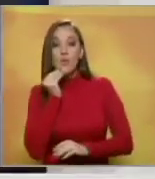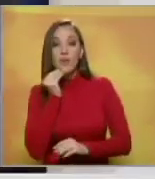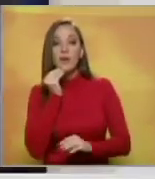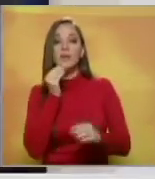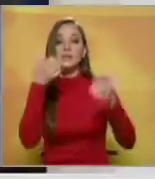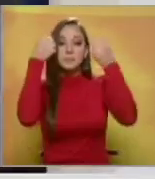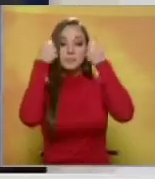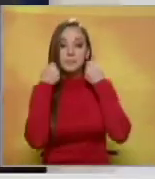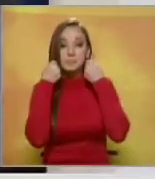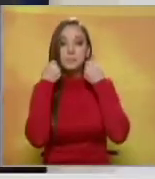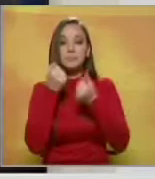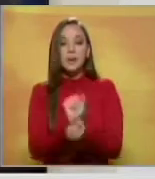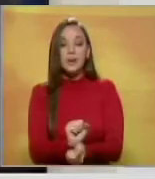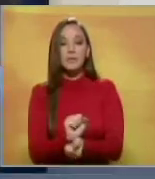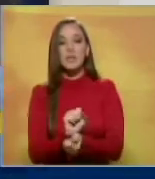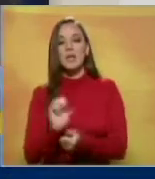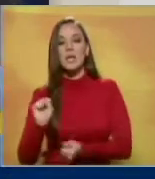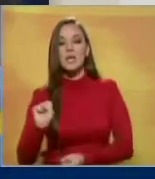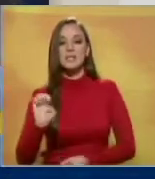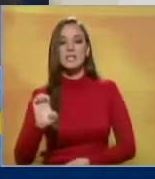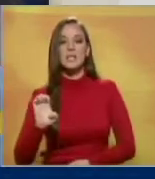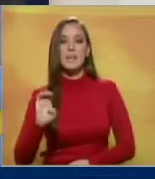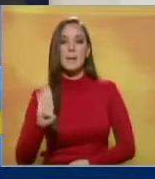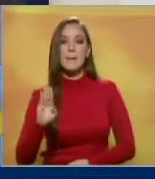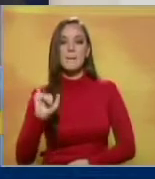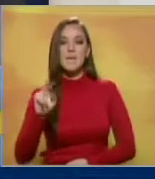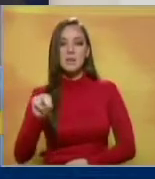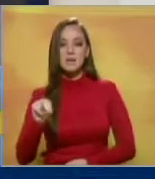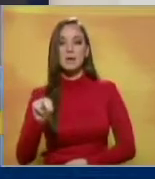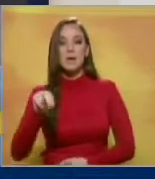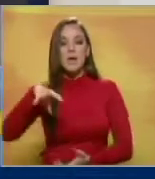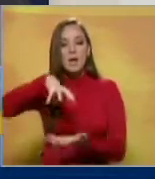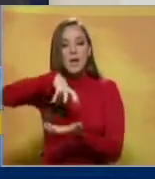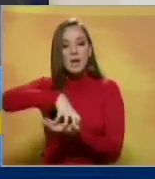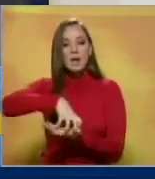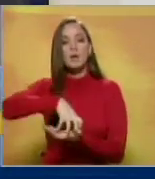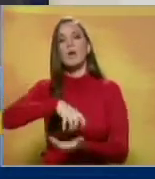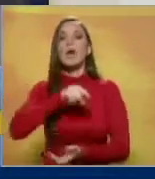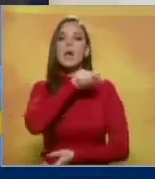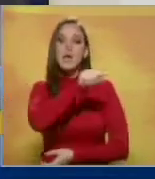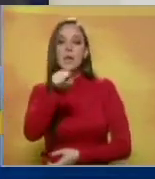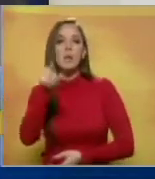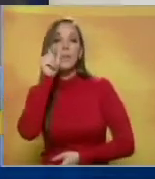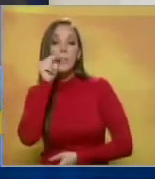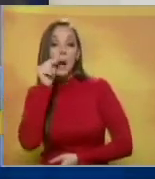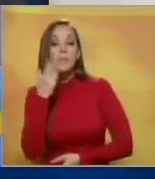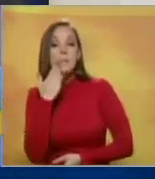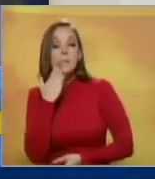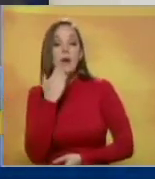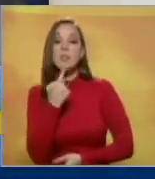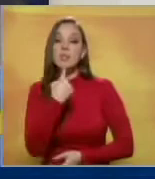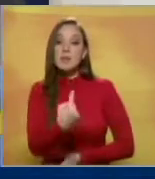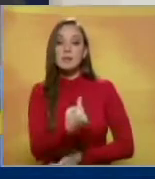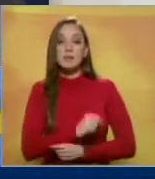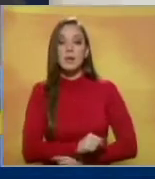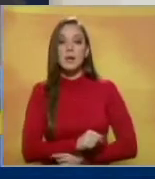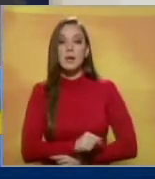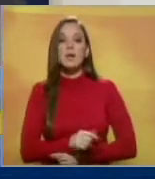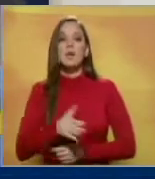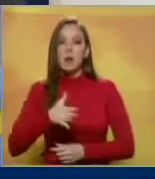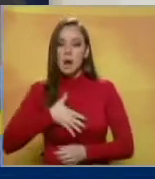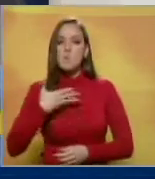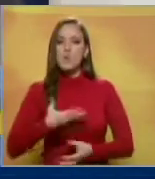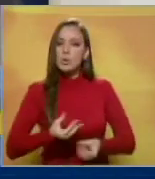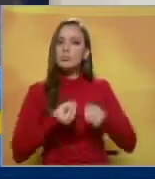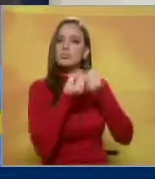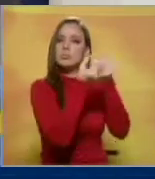detenidos en la sede del sebin en el helicoide estos padres y representantes admiten que ha podido llevarle